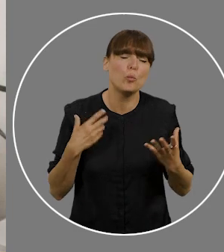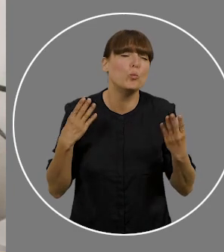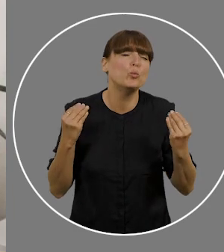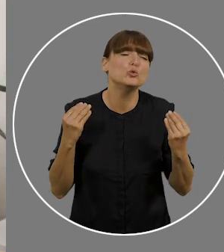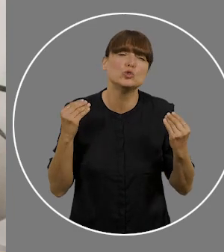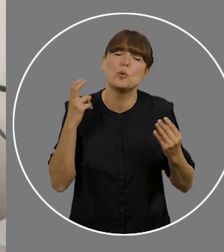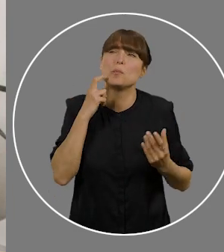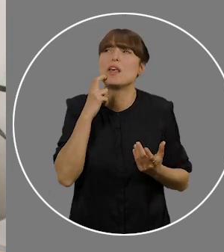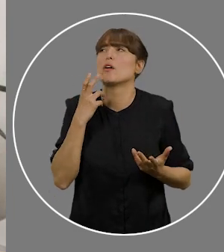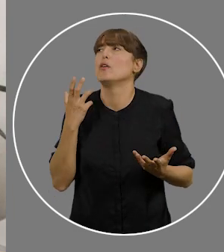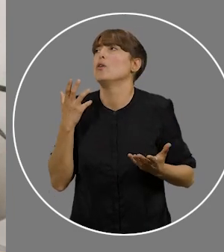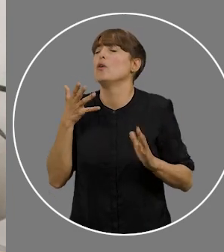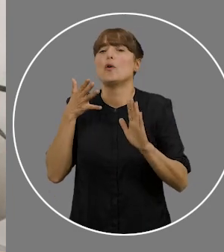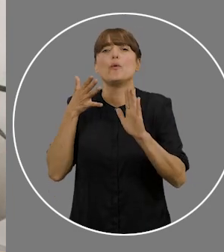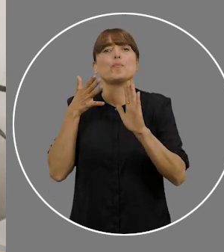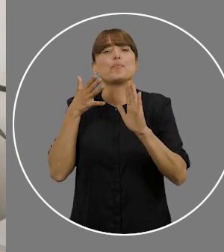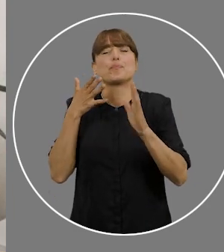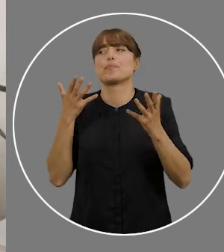pasé mucho miedo.